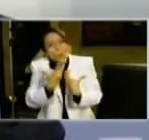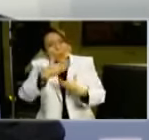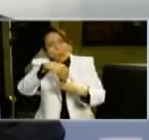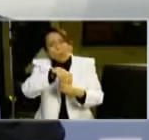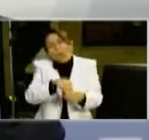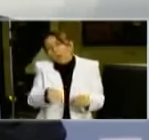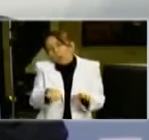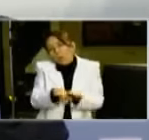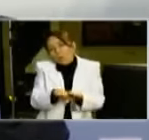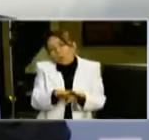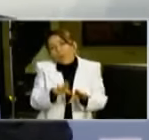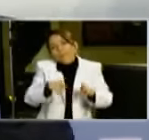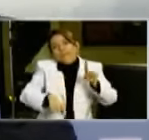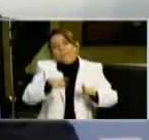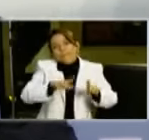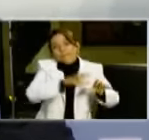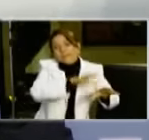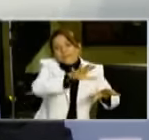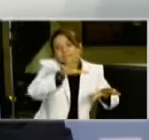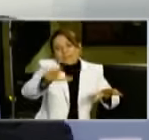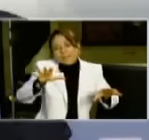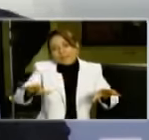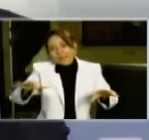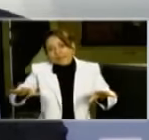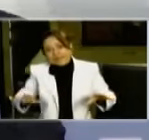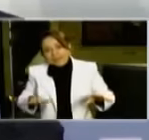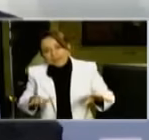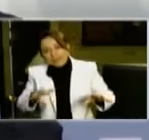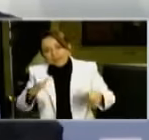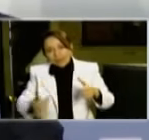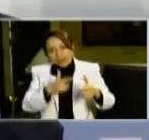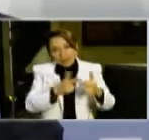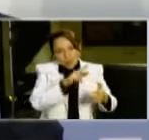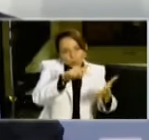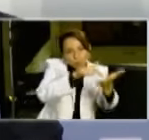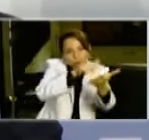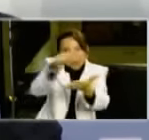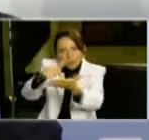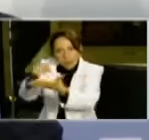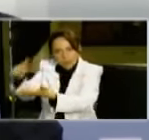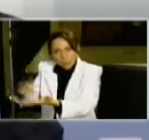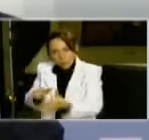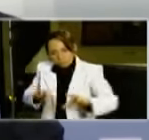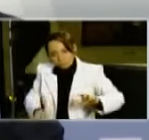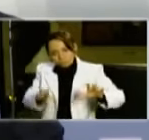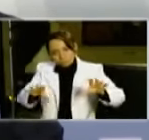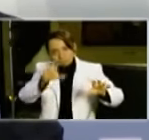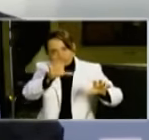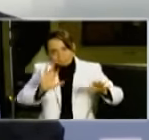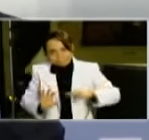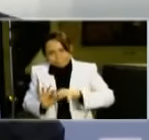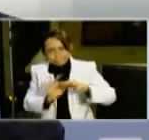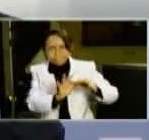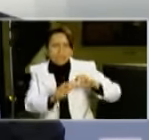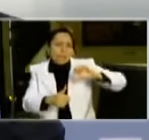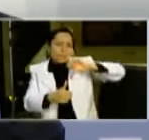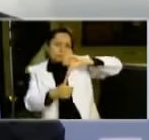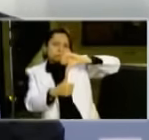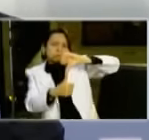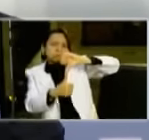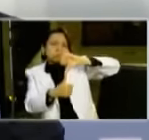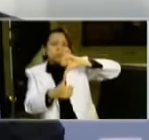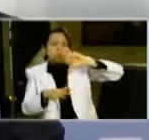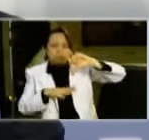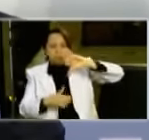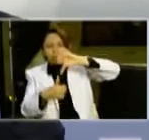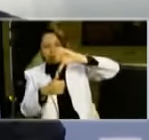en América del Norte, ciertamente lo hay, con muchas limitaciones, como lo hay también en Centroamérica, como lo hay en